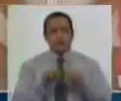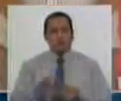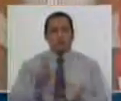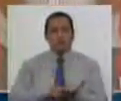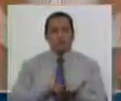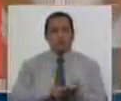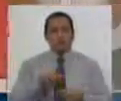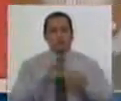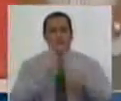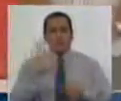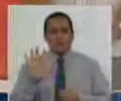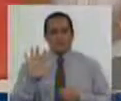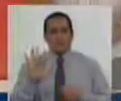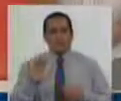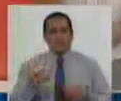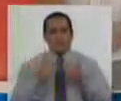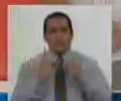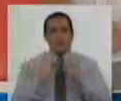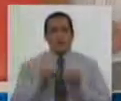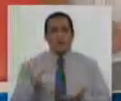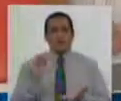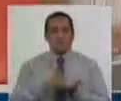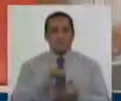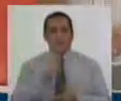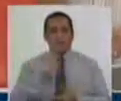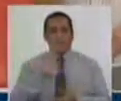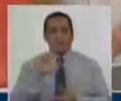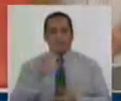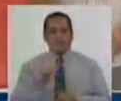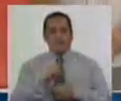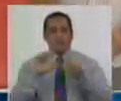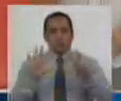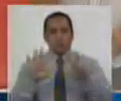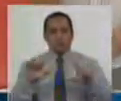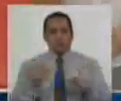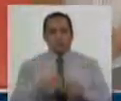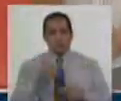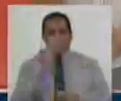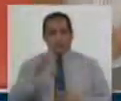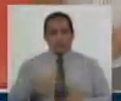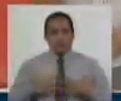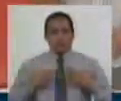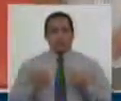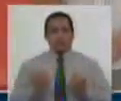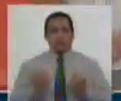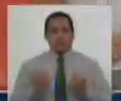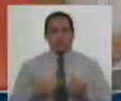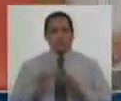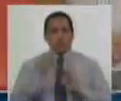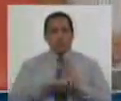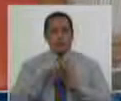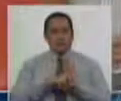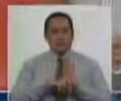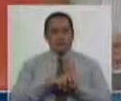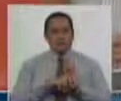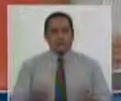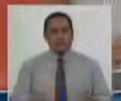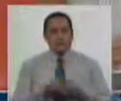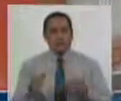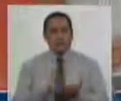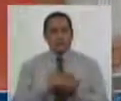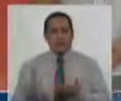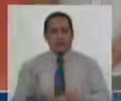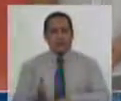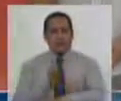Pensión 65, Cuna Más, Beca 18, Caliwarma, programas que no